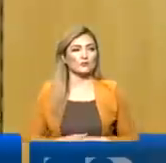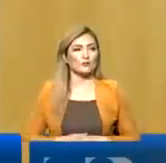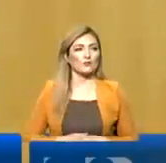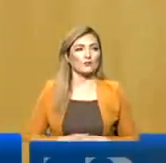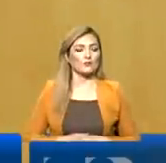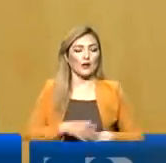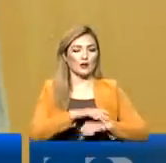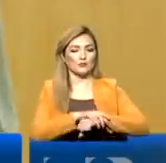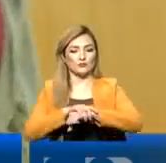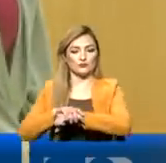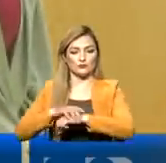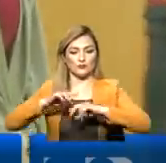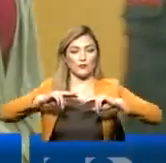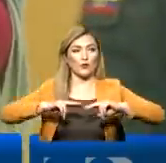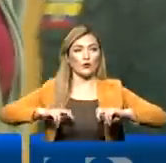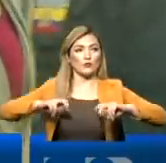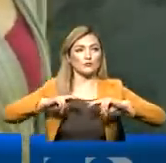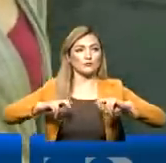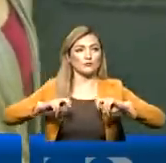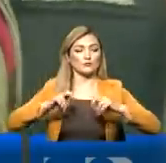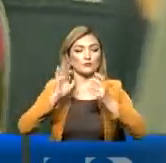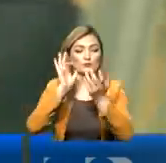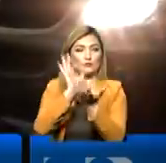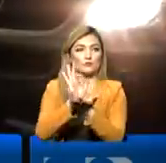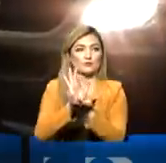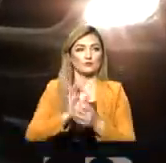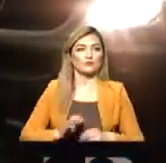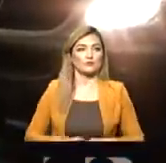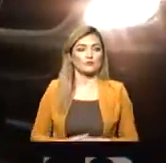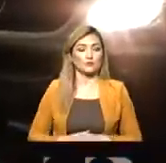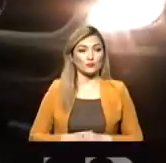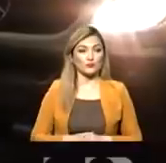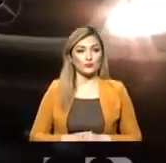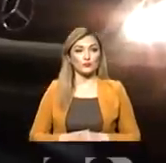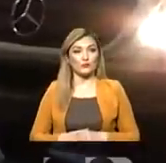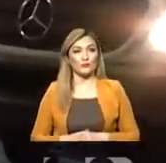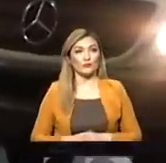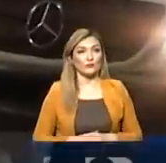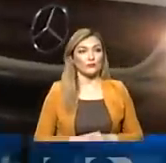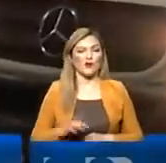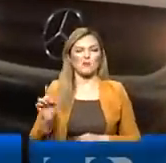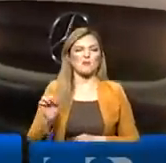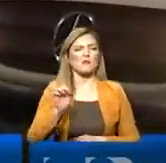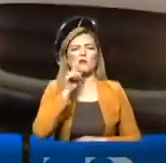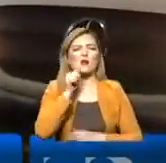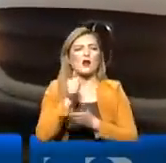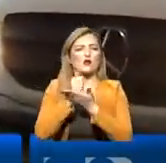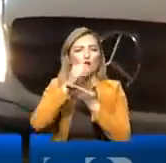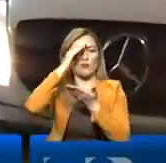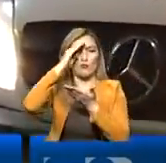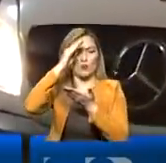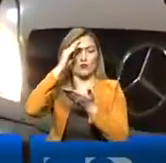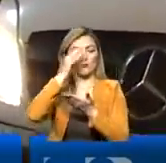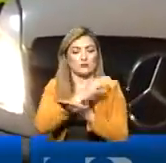quedó retenida para investigaciones y deberá rendir su versión. El retorno se cumplió en coordinación de Fuerzas Armadas, Policía